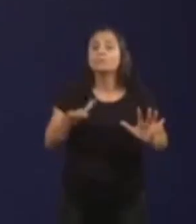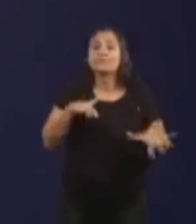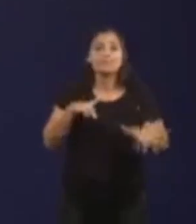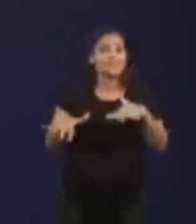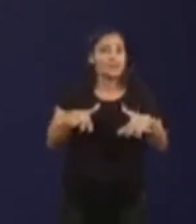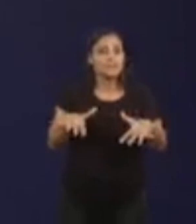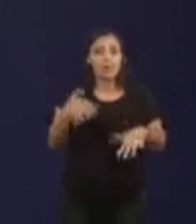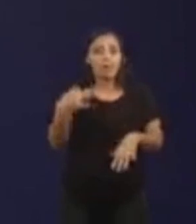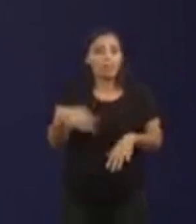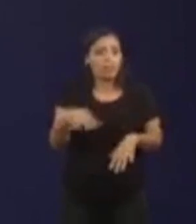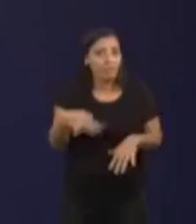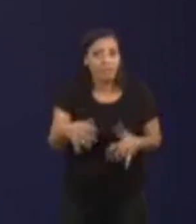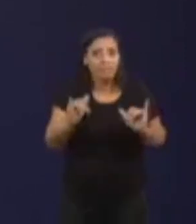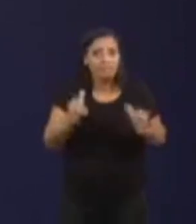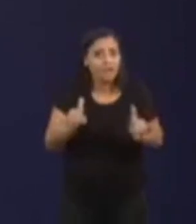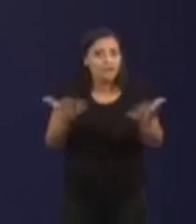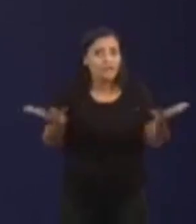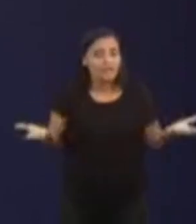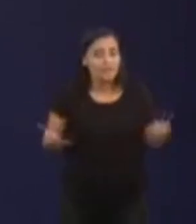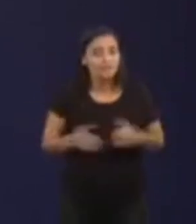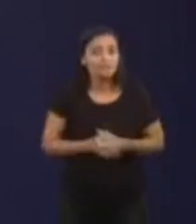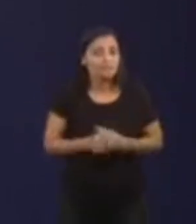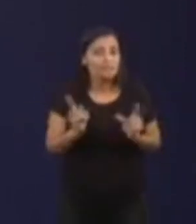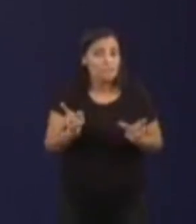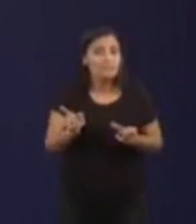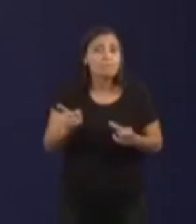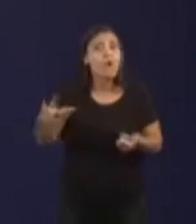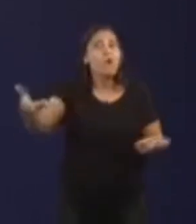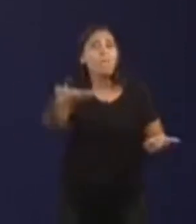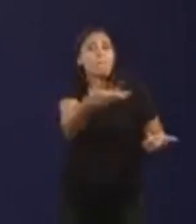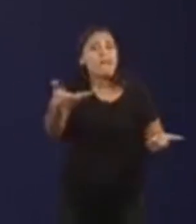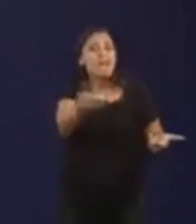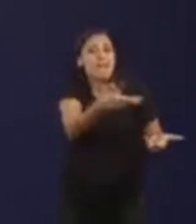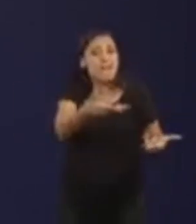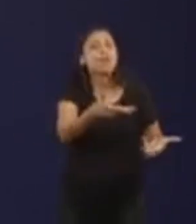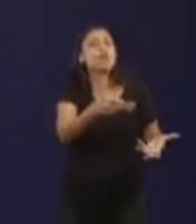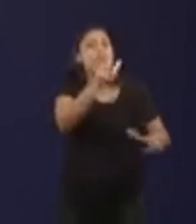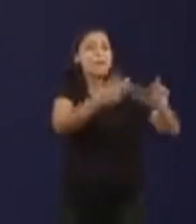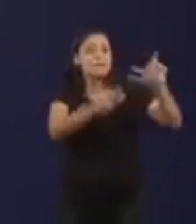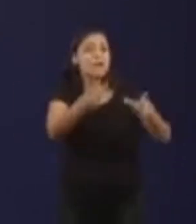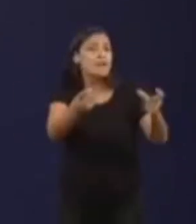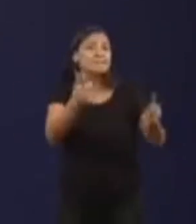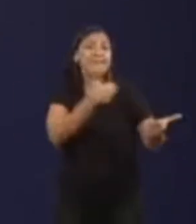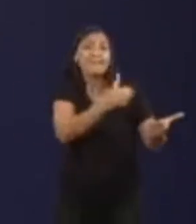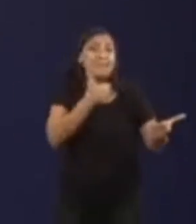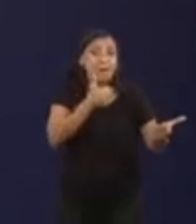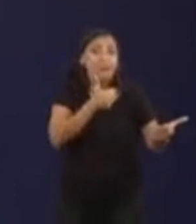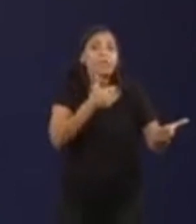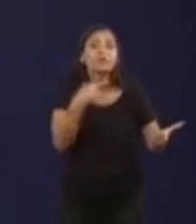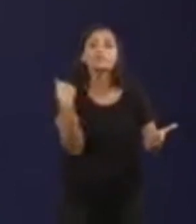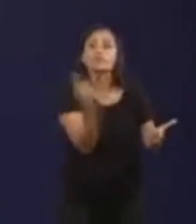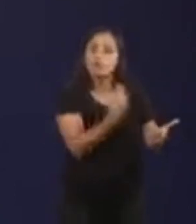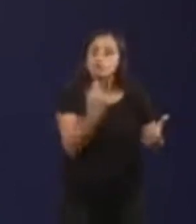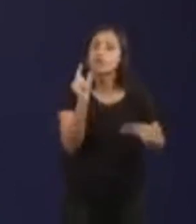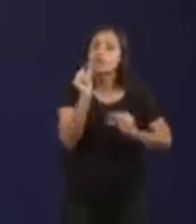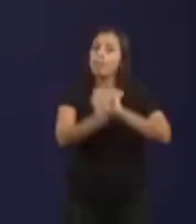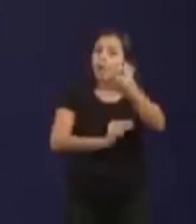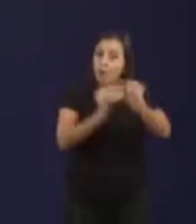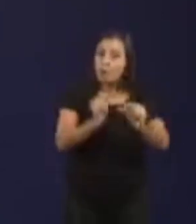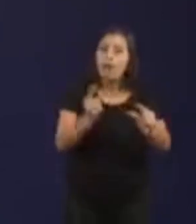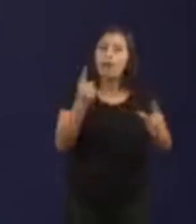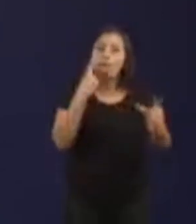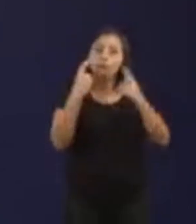requiere precisamente el los pedidos que llegan a la datse de parte de medicamentos Así que estamos terminando de regularizar